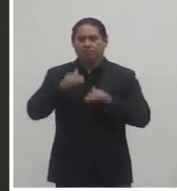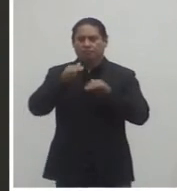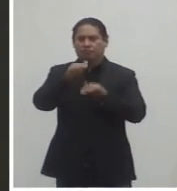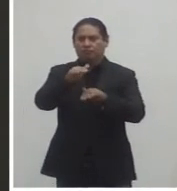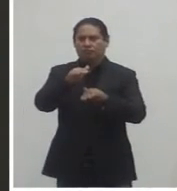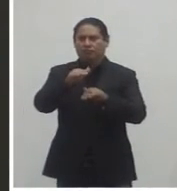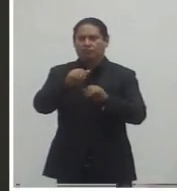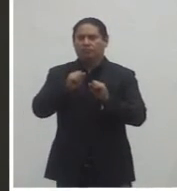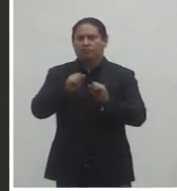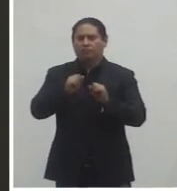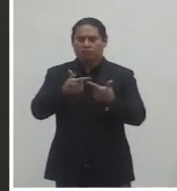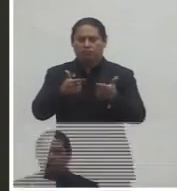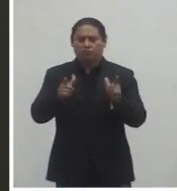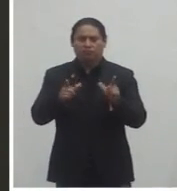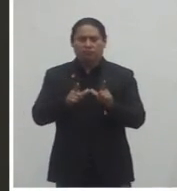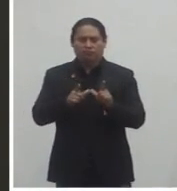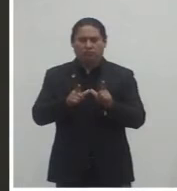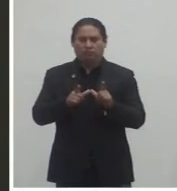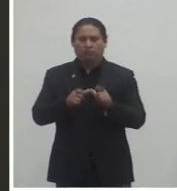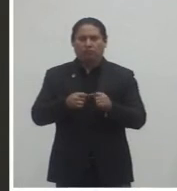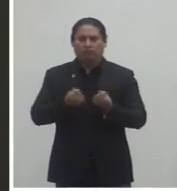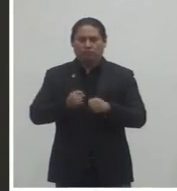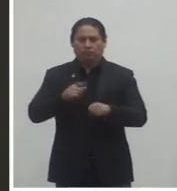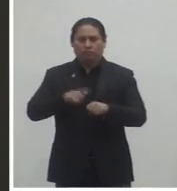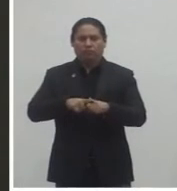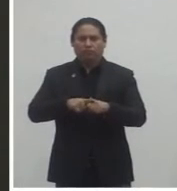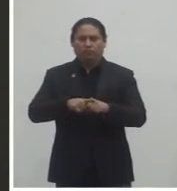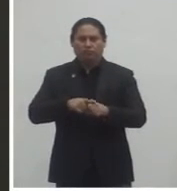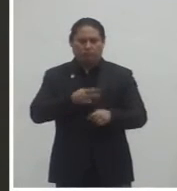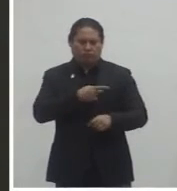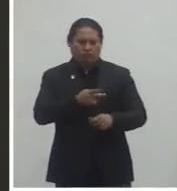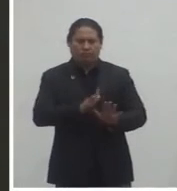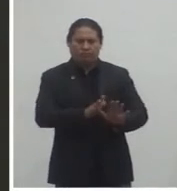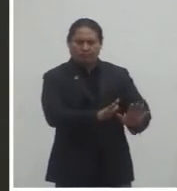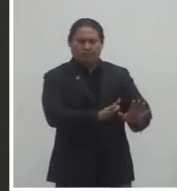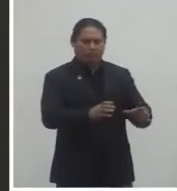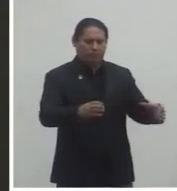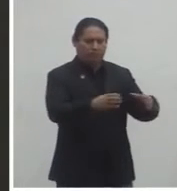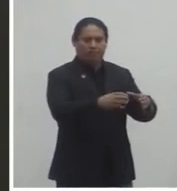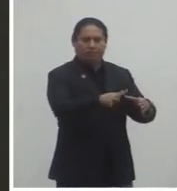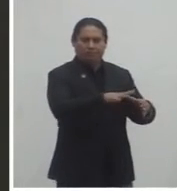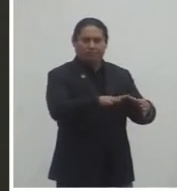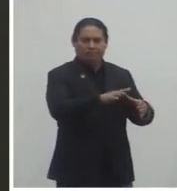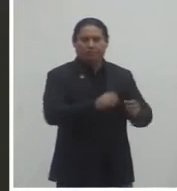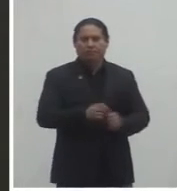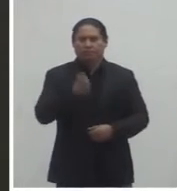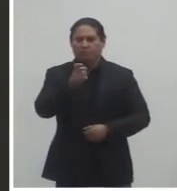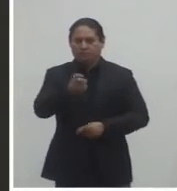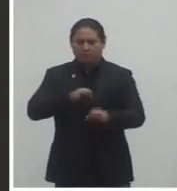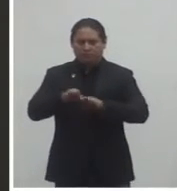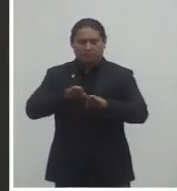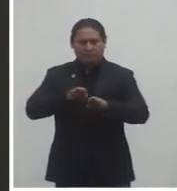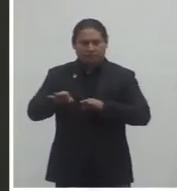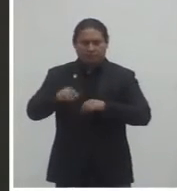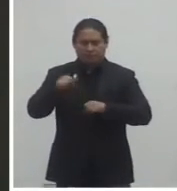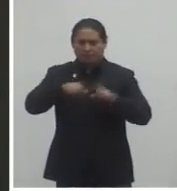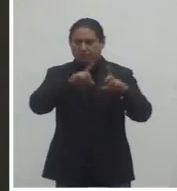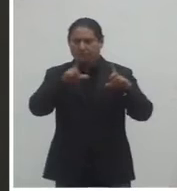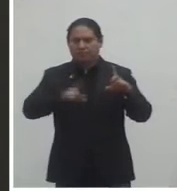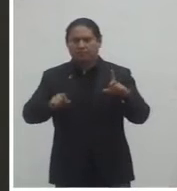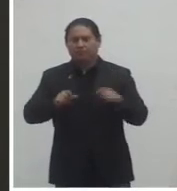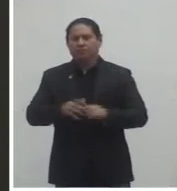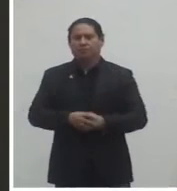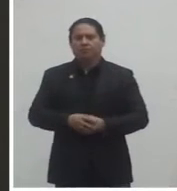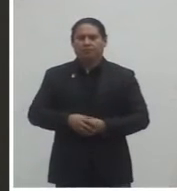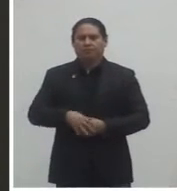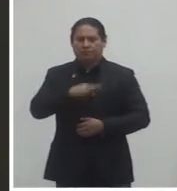grupos sociales menos favorecidos. En esta tarea para la nación mexicana se